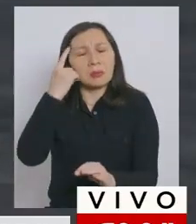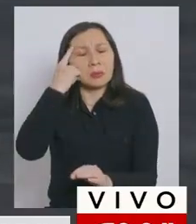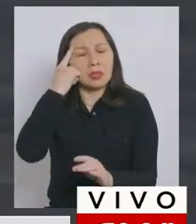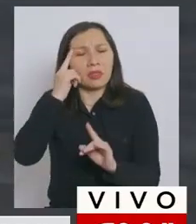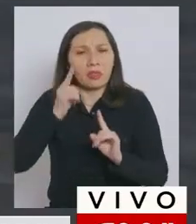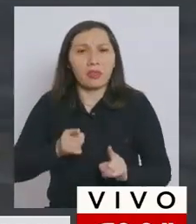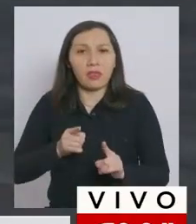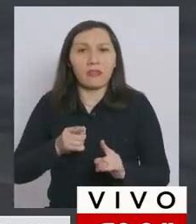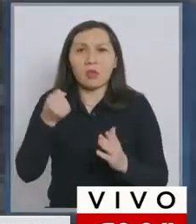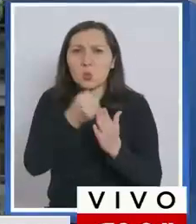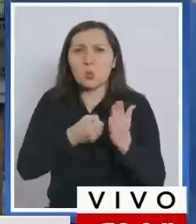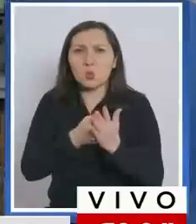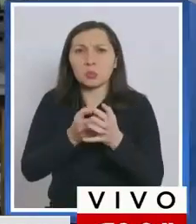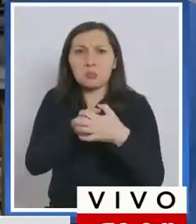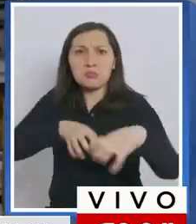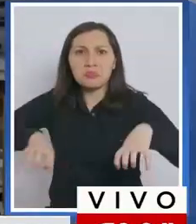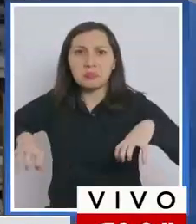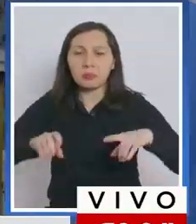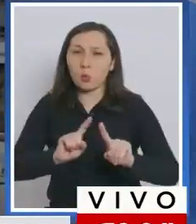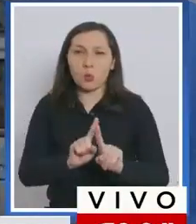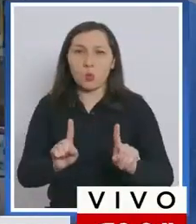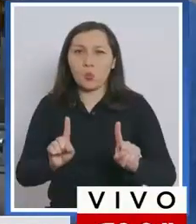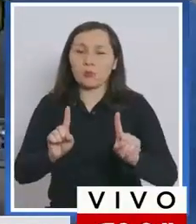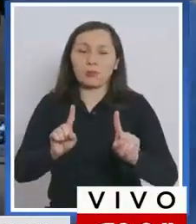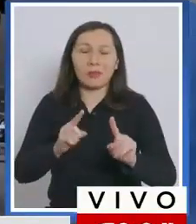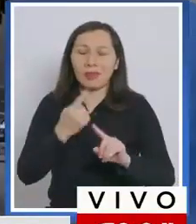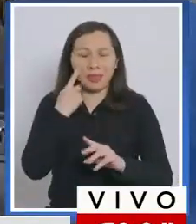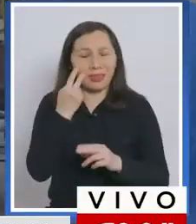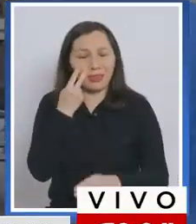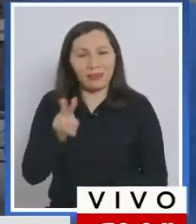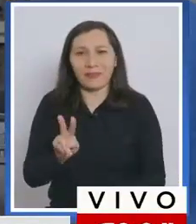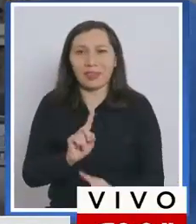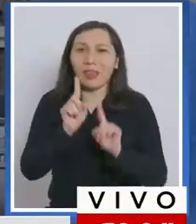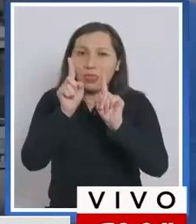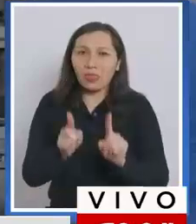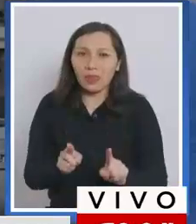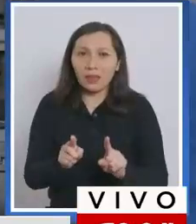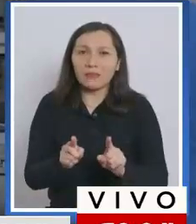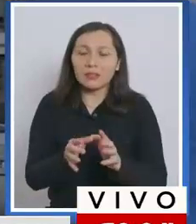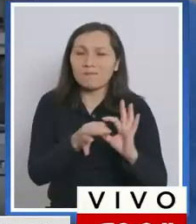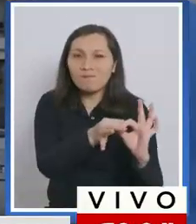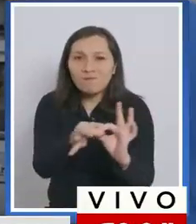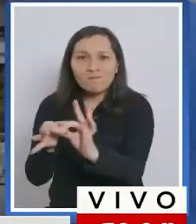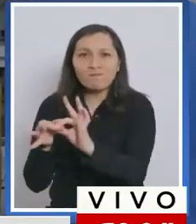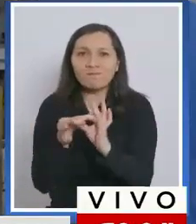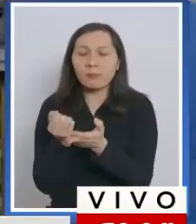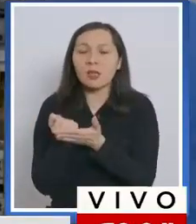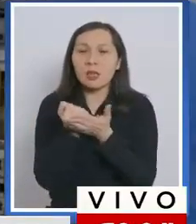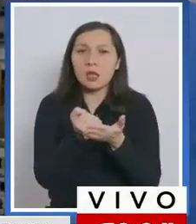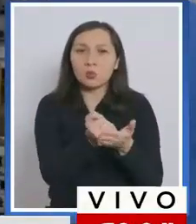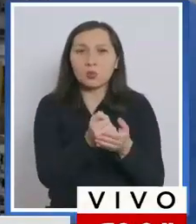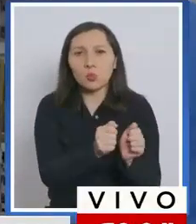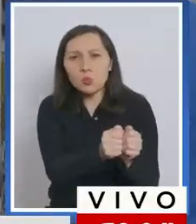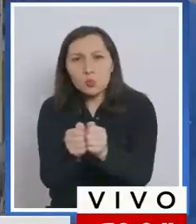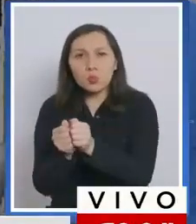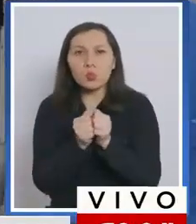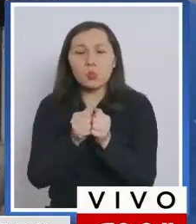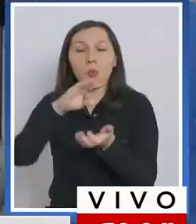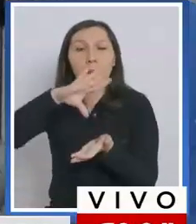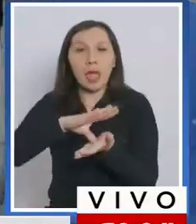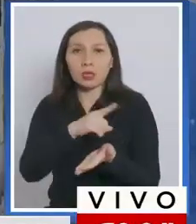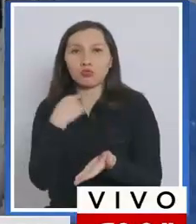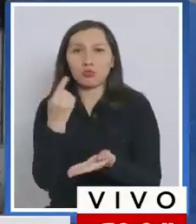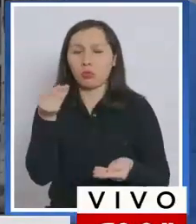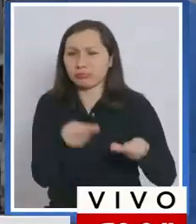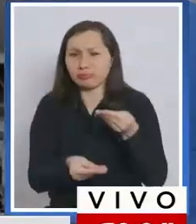una lucha que nos divida todo lo contrario debe ser una gran causa de colaboración y unidad nacional en que todos